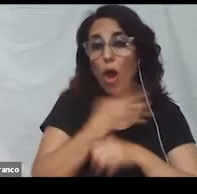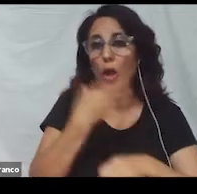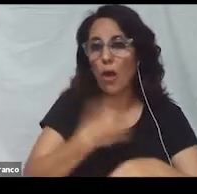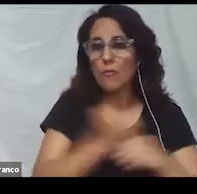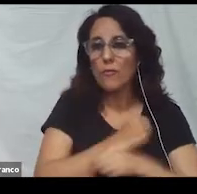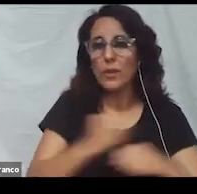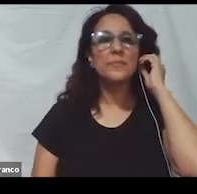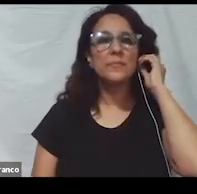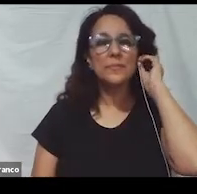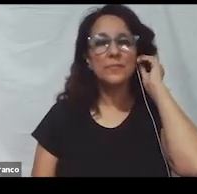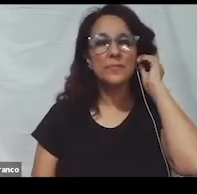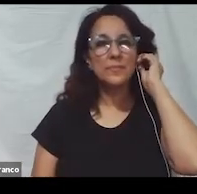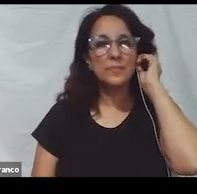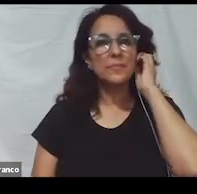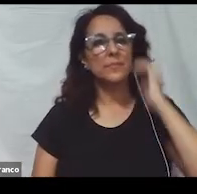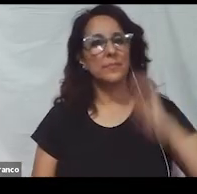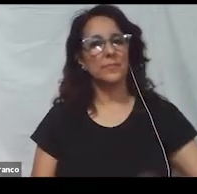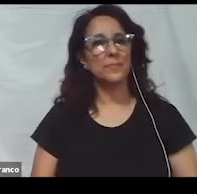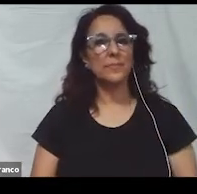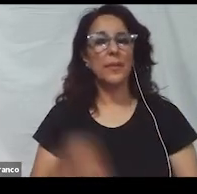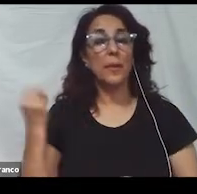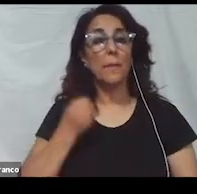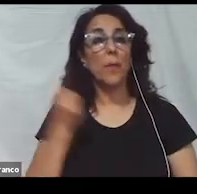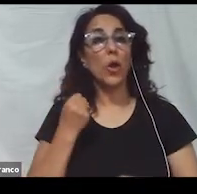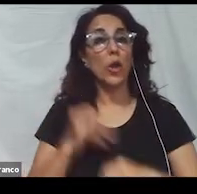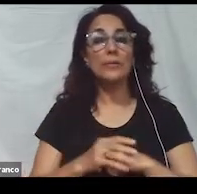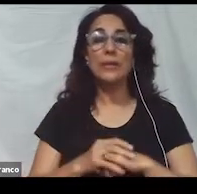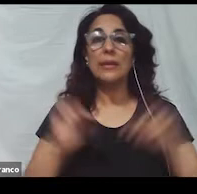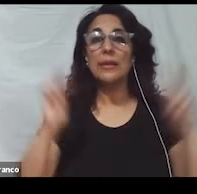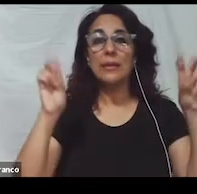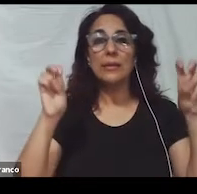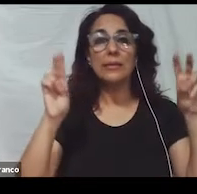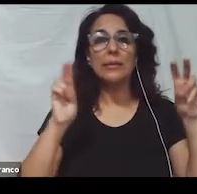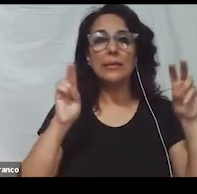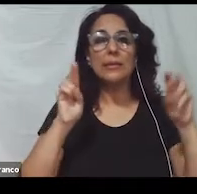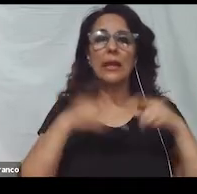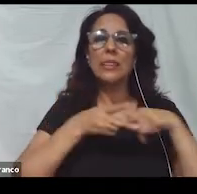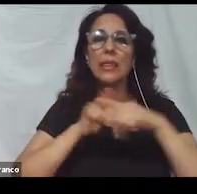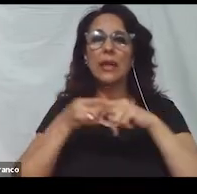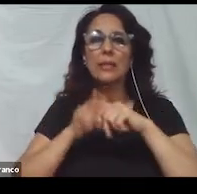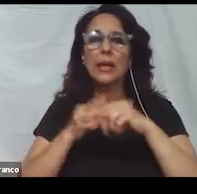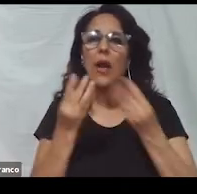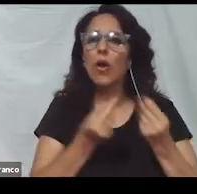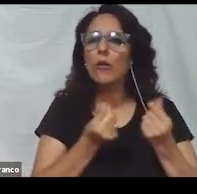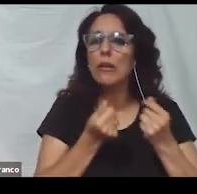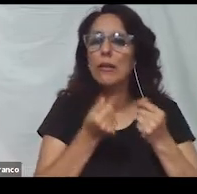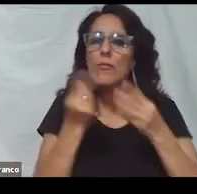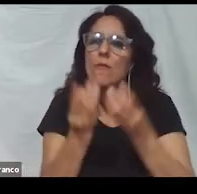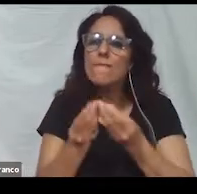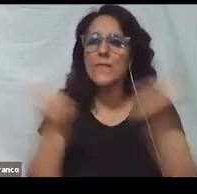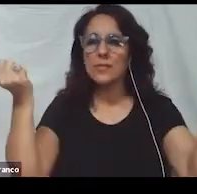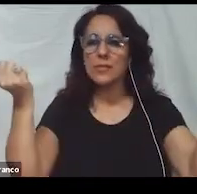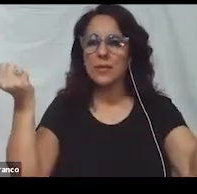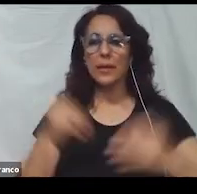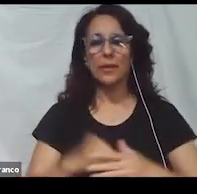leído. En este caso, les quiero mencionar algo importante que se llama la técnica del contenido invisible. ¿Qué significa